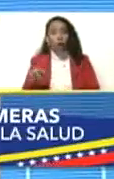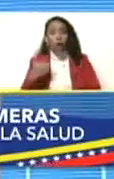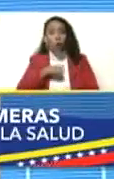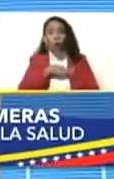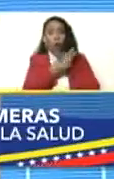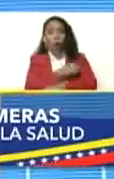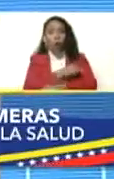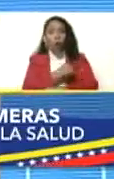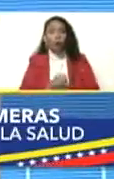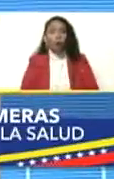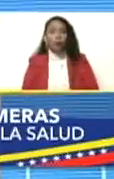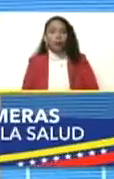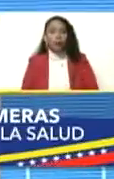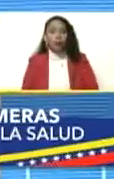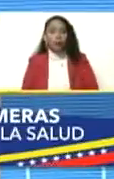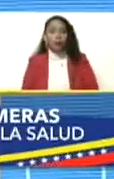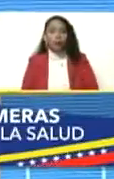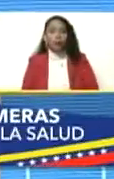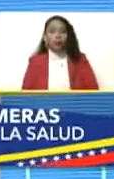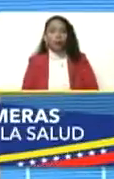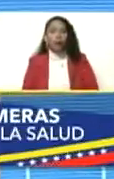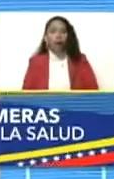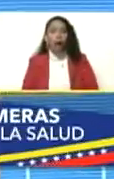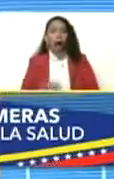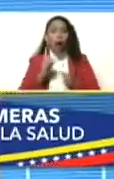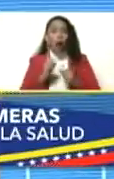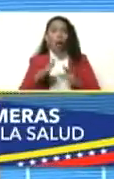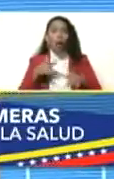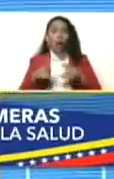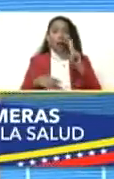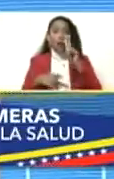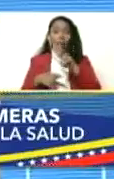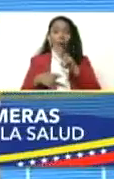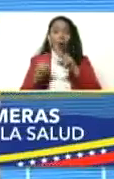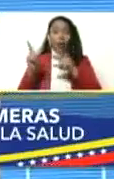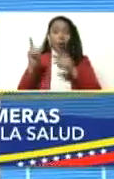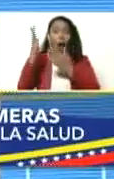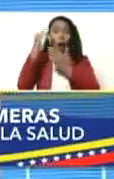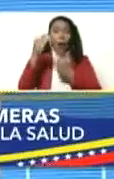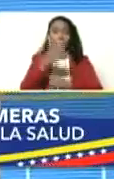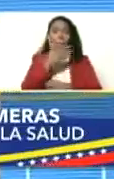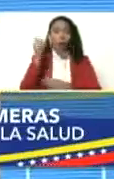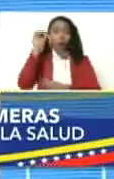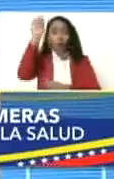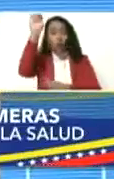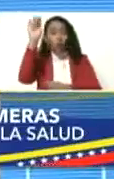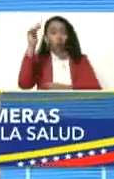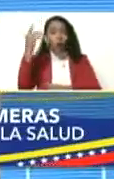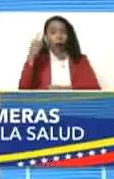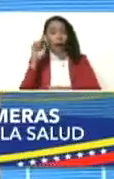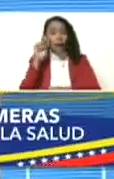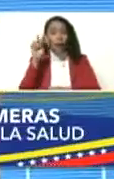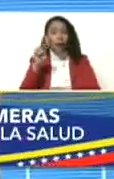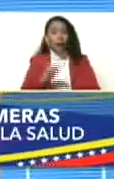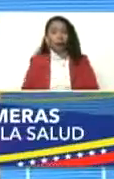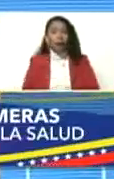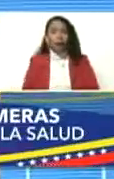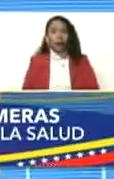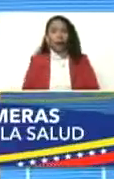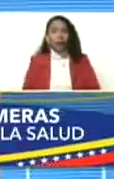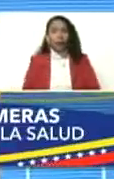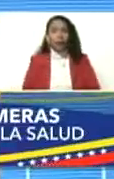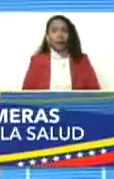hospitales. Cada vez que hay actos como estos, los destellos de esperanza de un mejor porvenir están latentes. Y es que